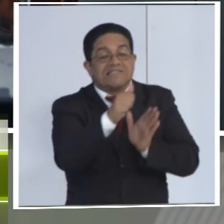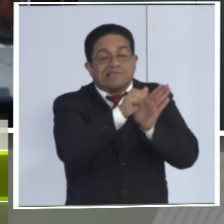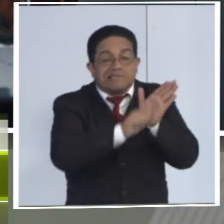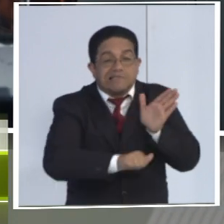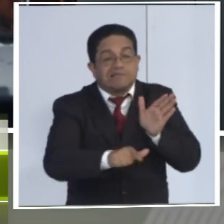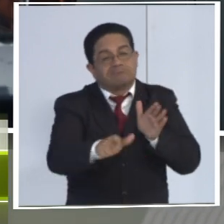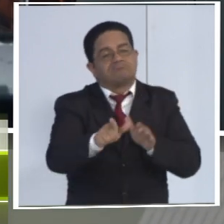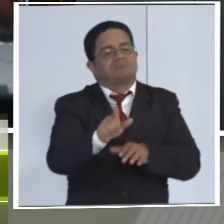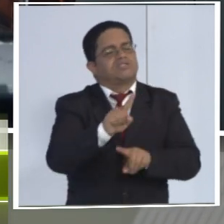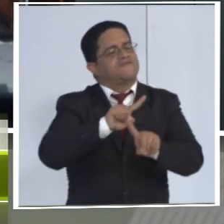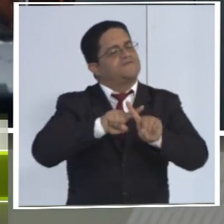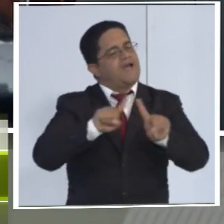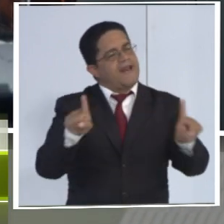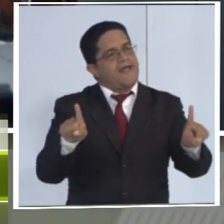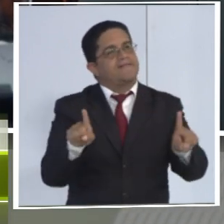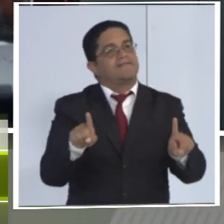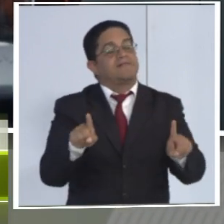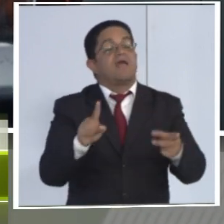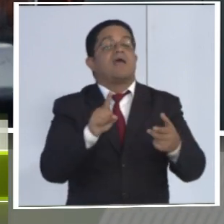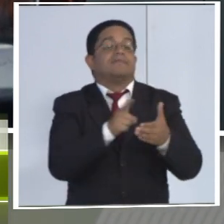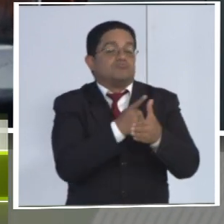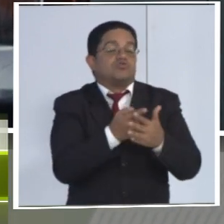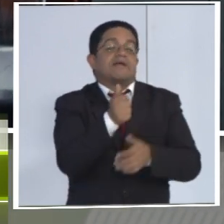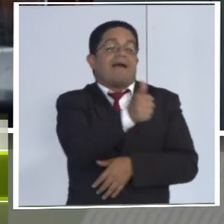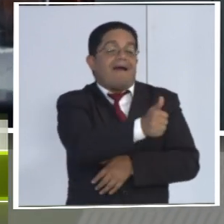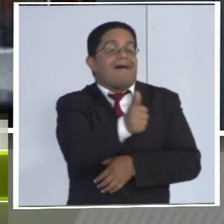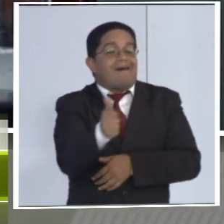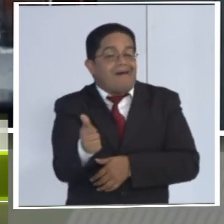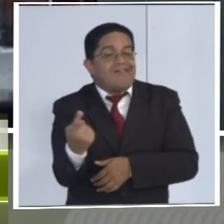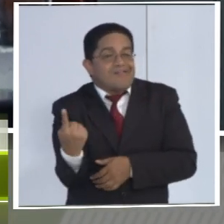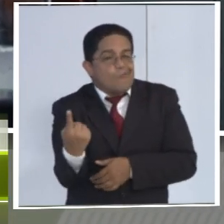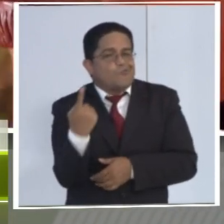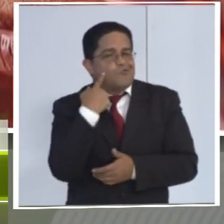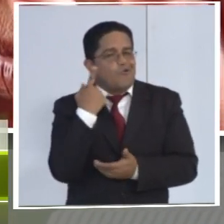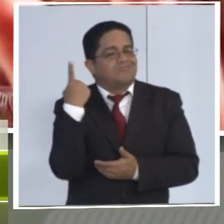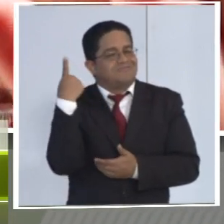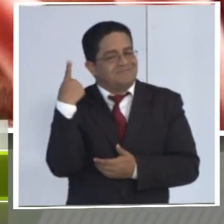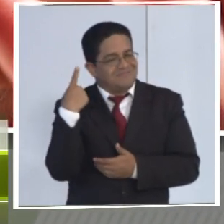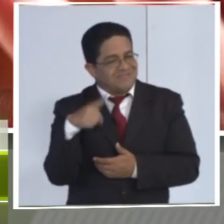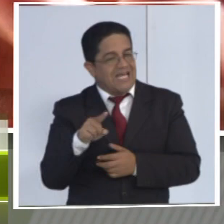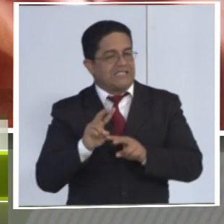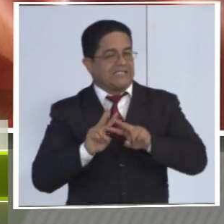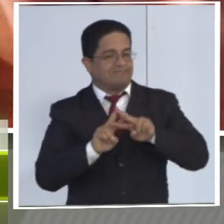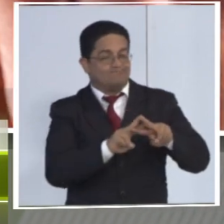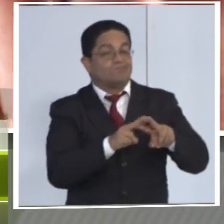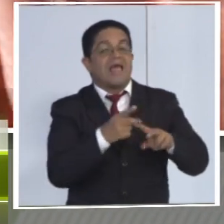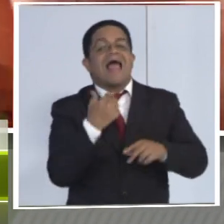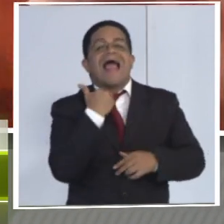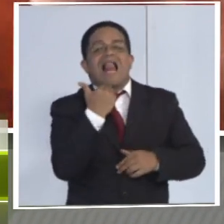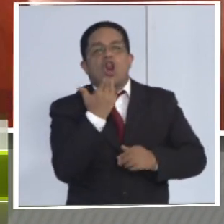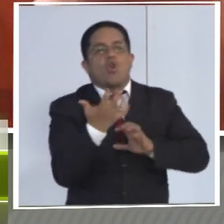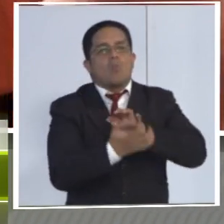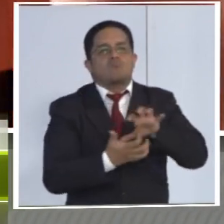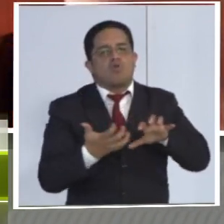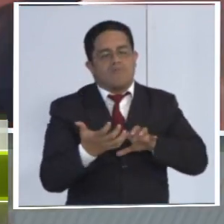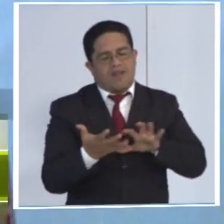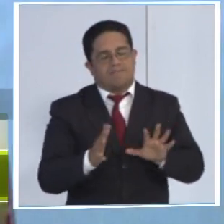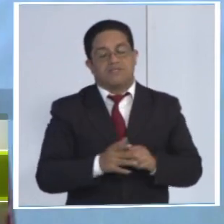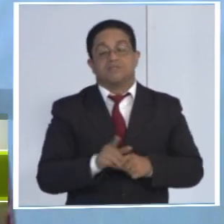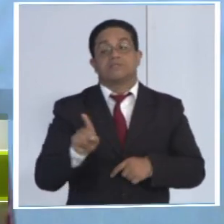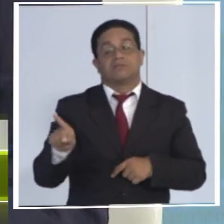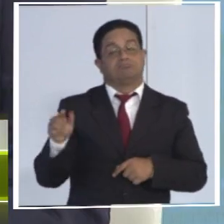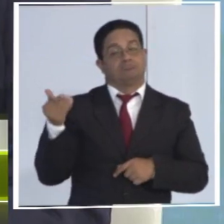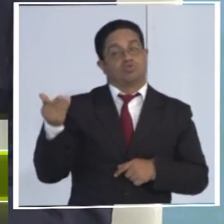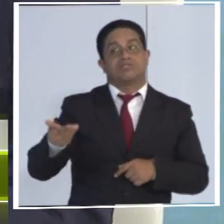es individualizado y cada procedimiento quirúrgico deja una secuela, así sea mínima en el paciente, pero la deja, siempre es así.